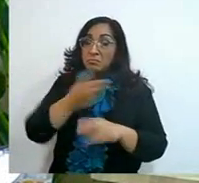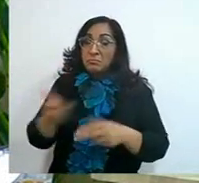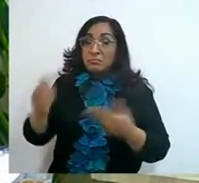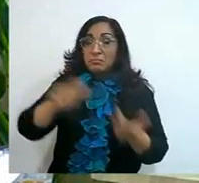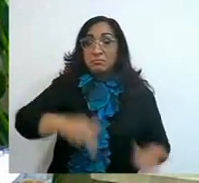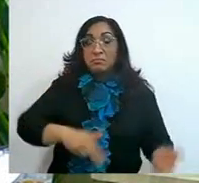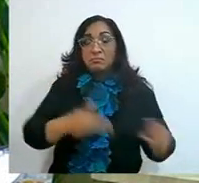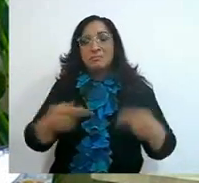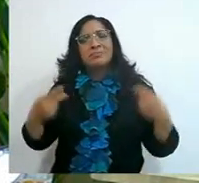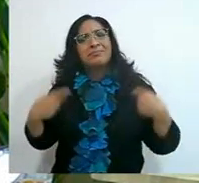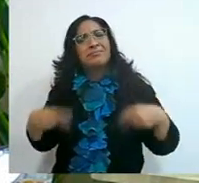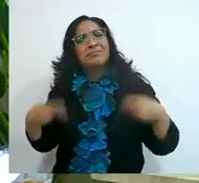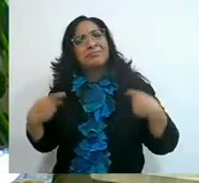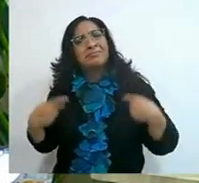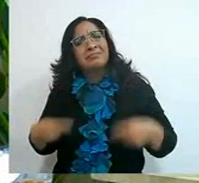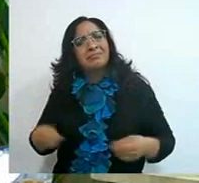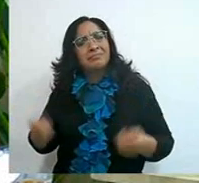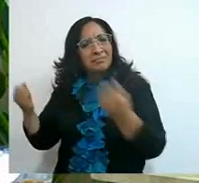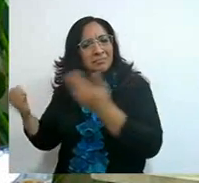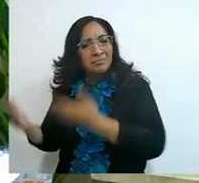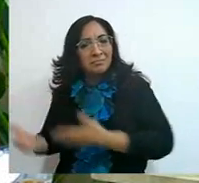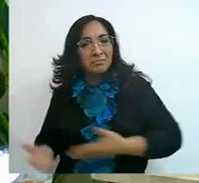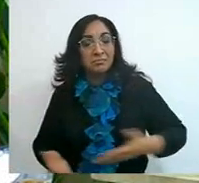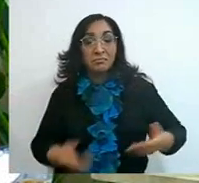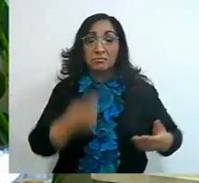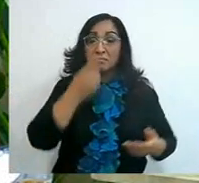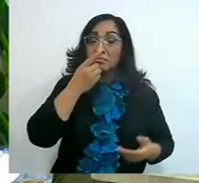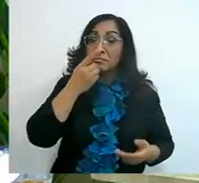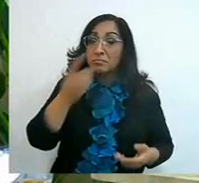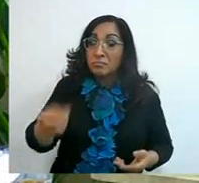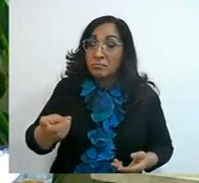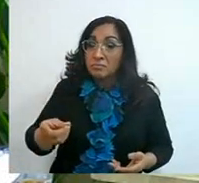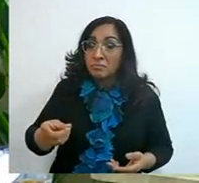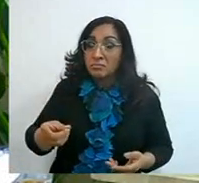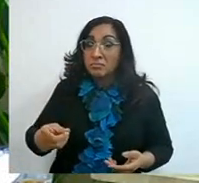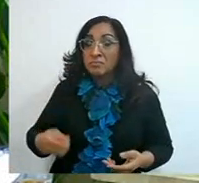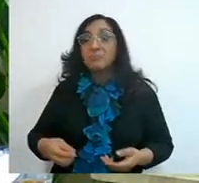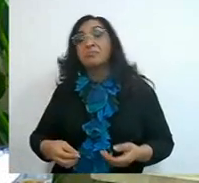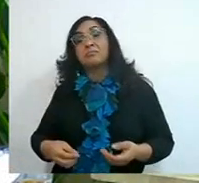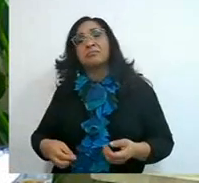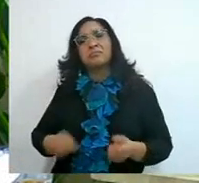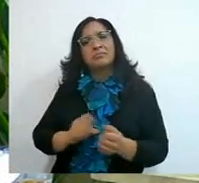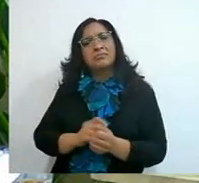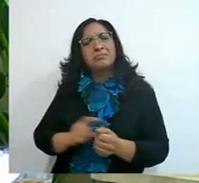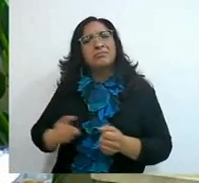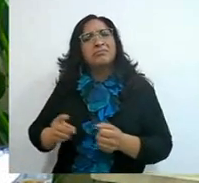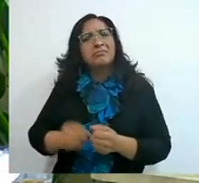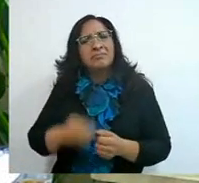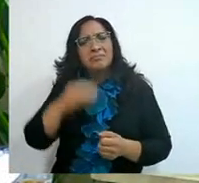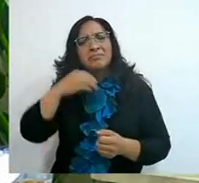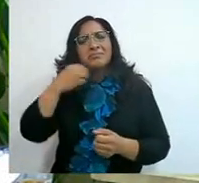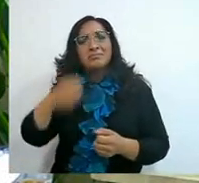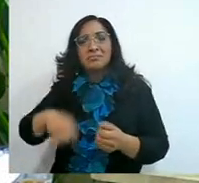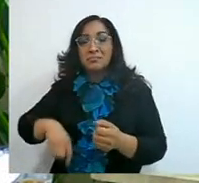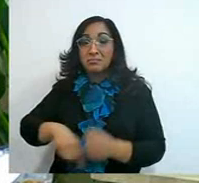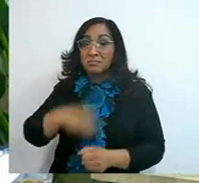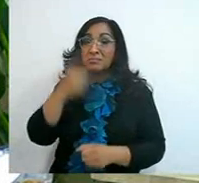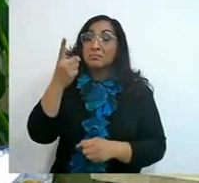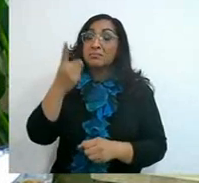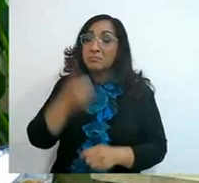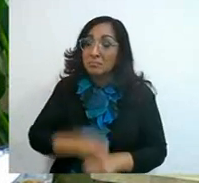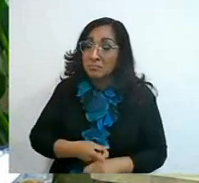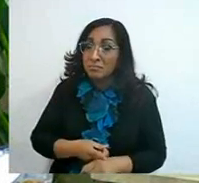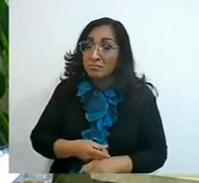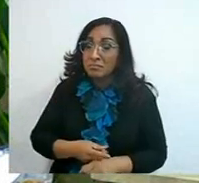vemos, alguien quiso violar a una niña, dice la policía. Y soliviantan un pueblo,